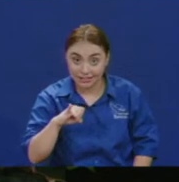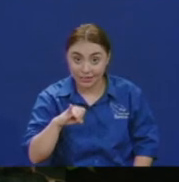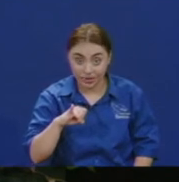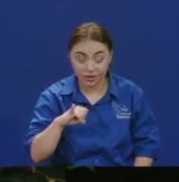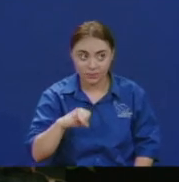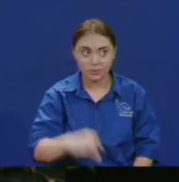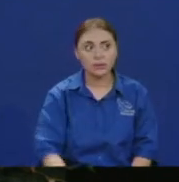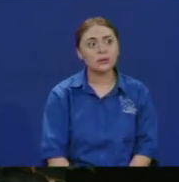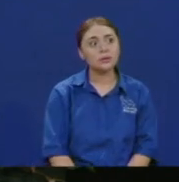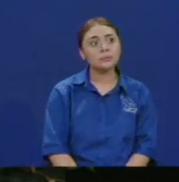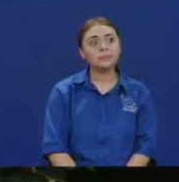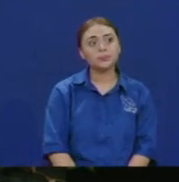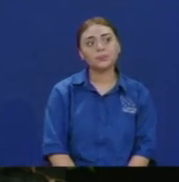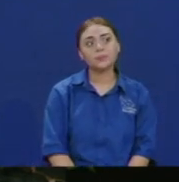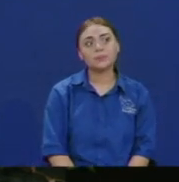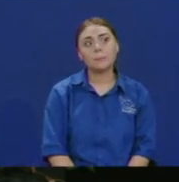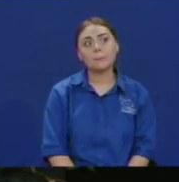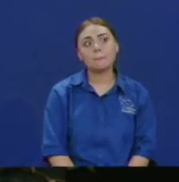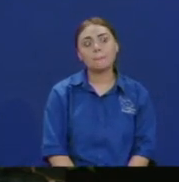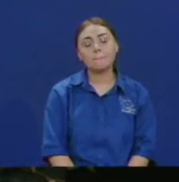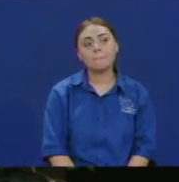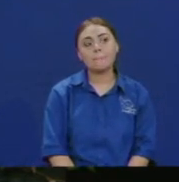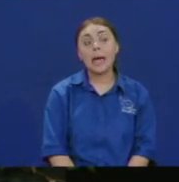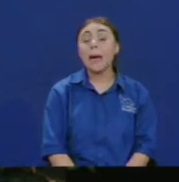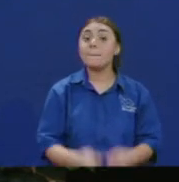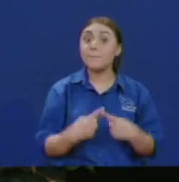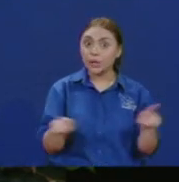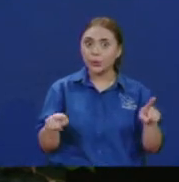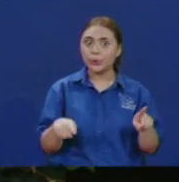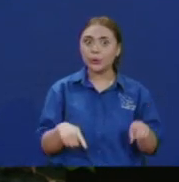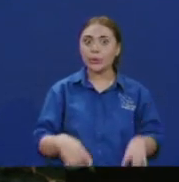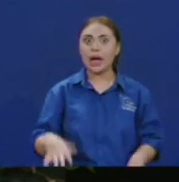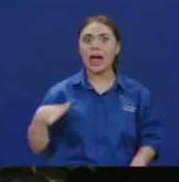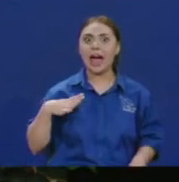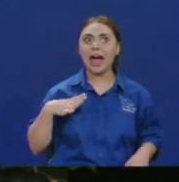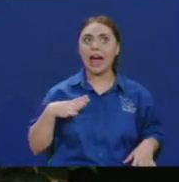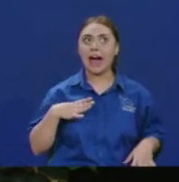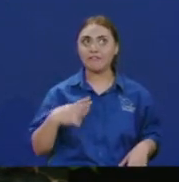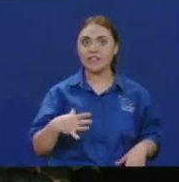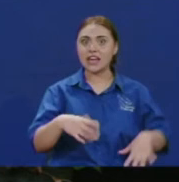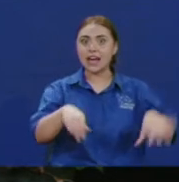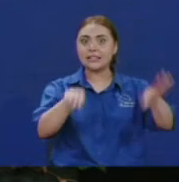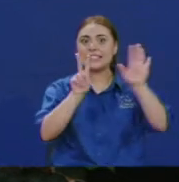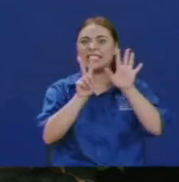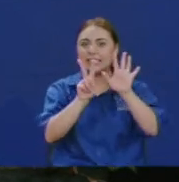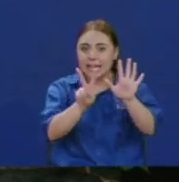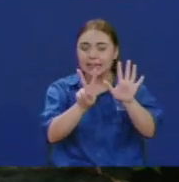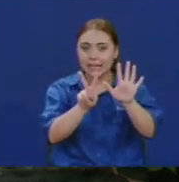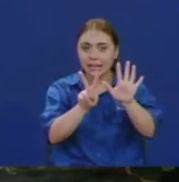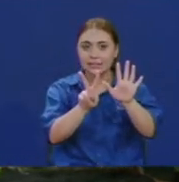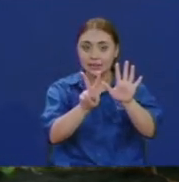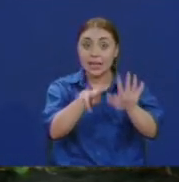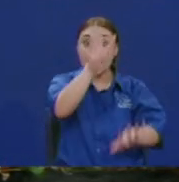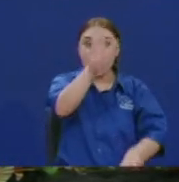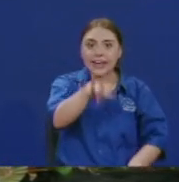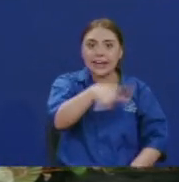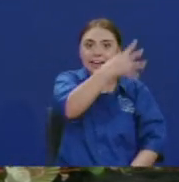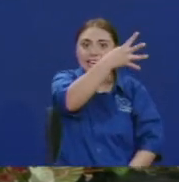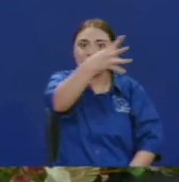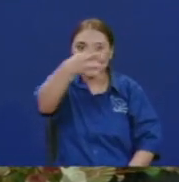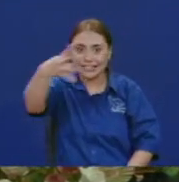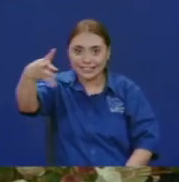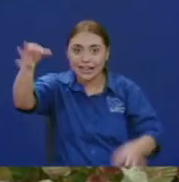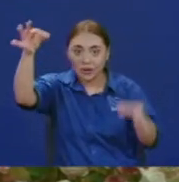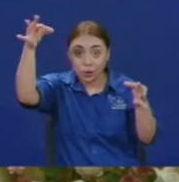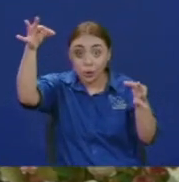23 eran 7 que empezaban con la Pascua. Es decir, su calendario, mire,